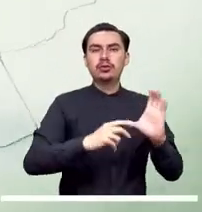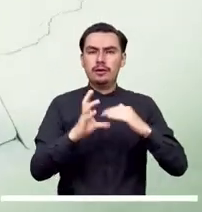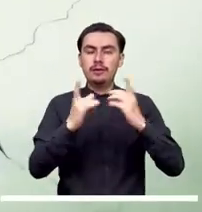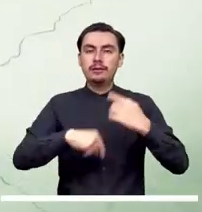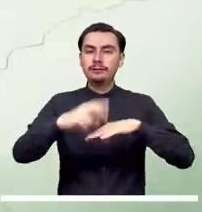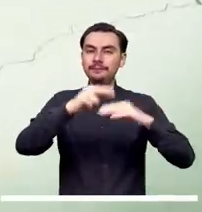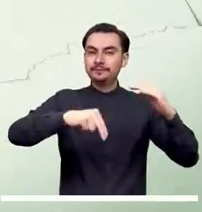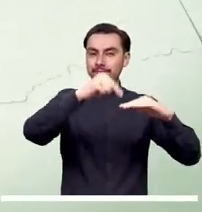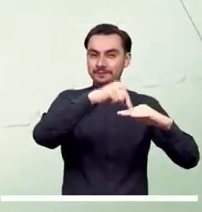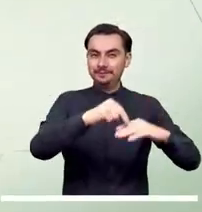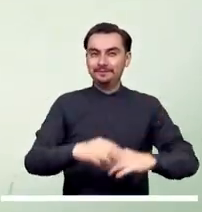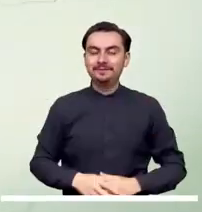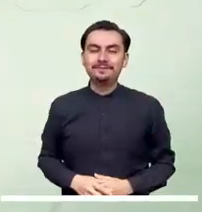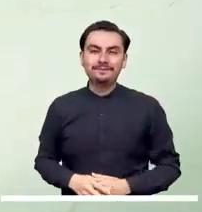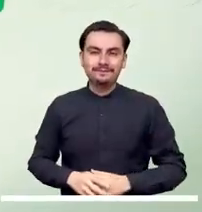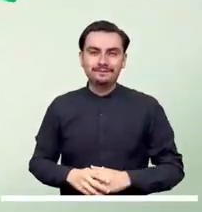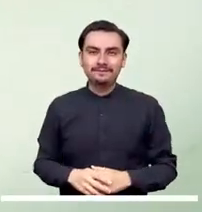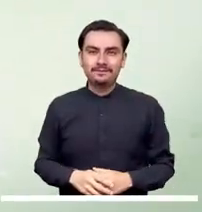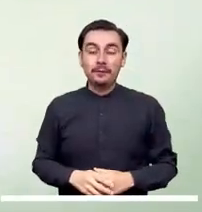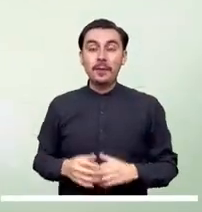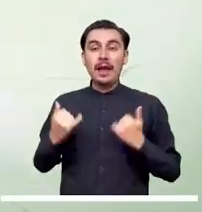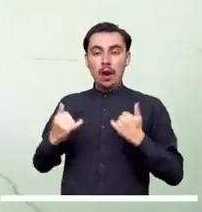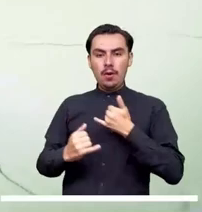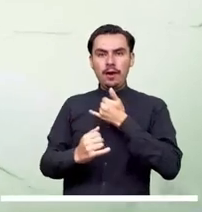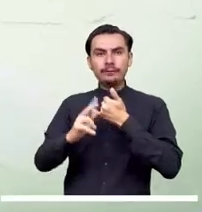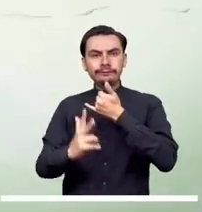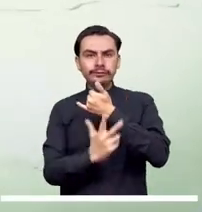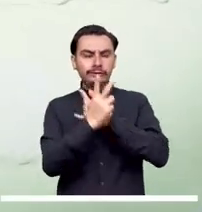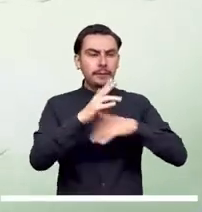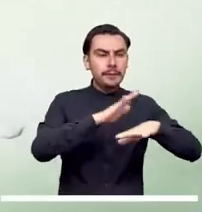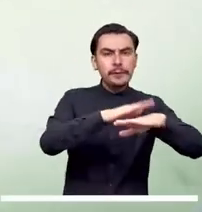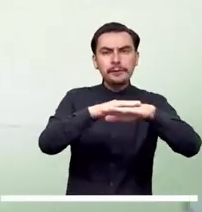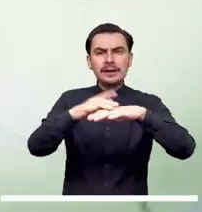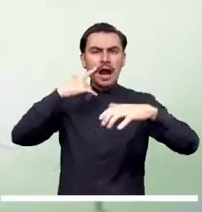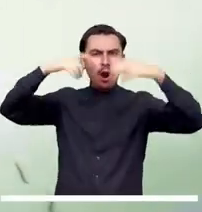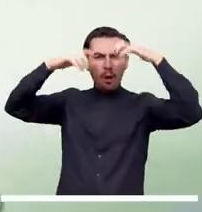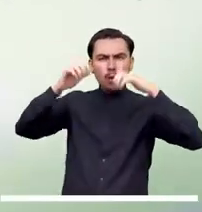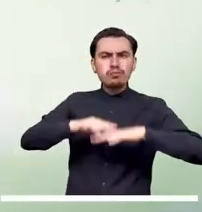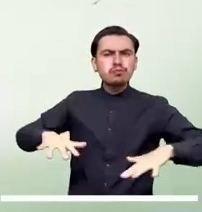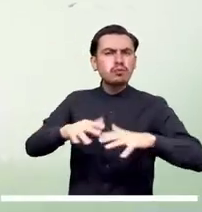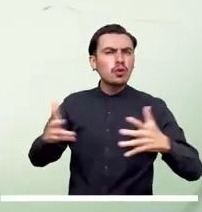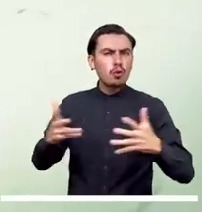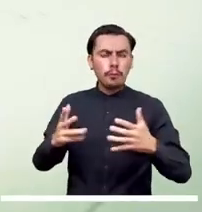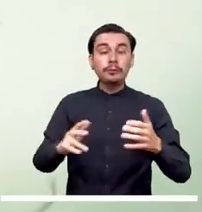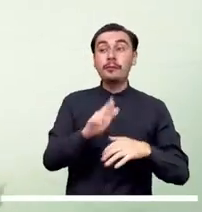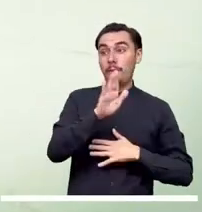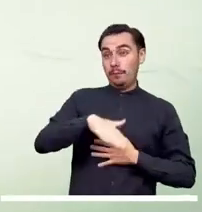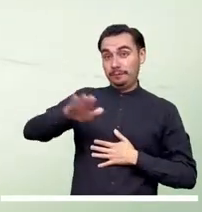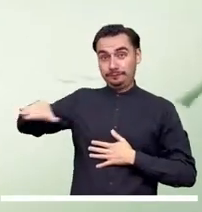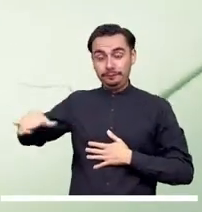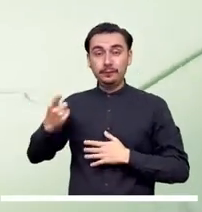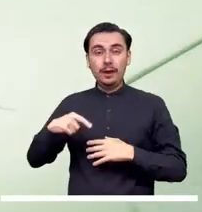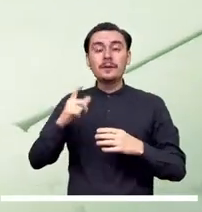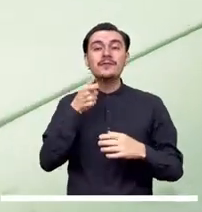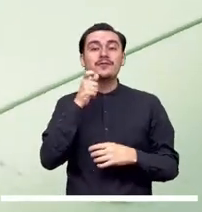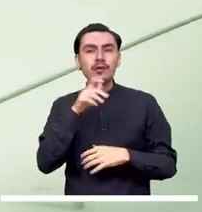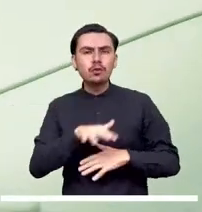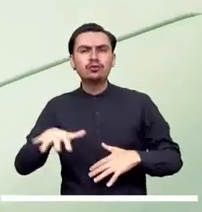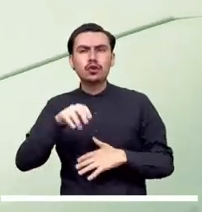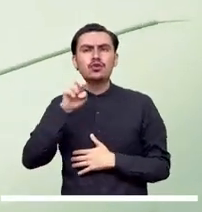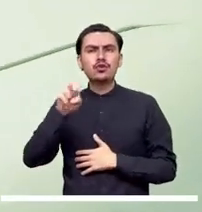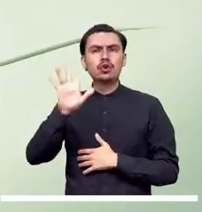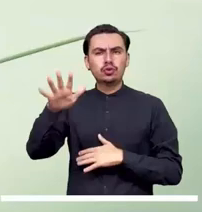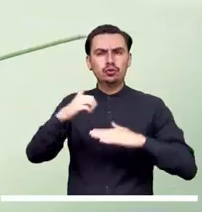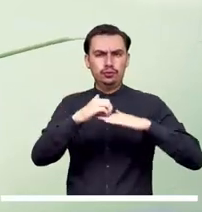nublada, lluviosa y con posibles tormentas se anuncia en Antioquia, sur de norte de Santander, Santander, Boyacá,